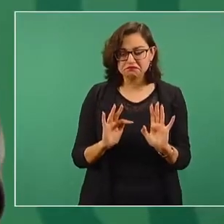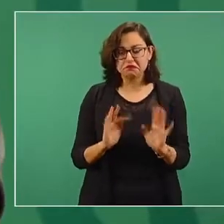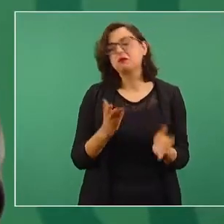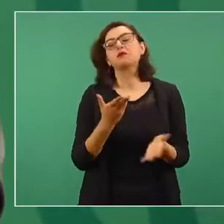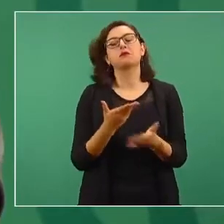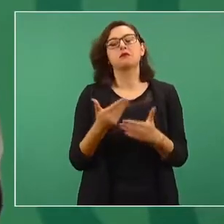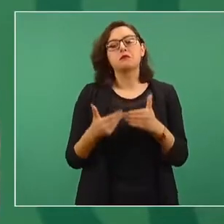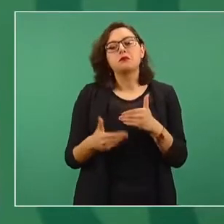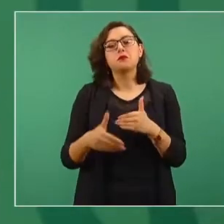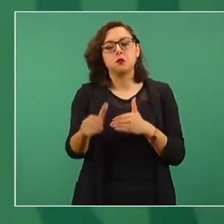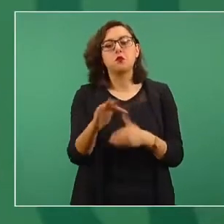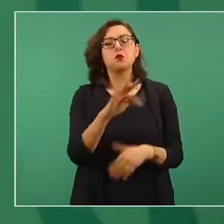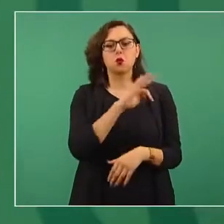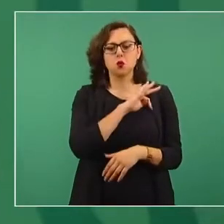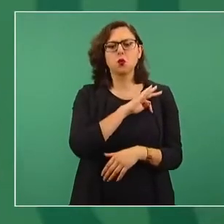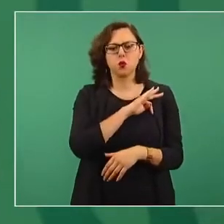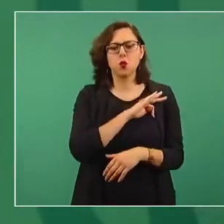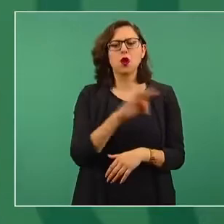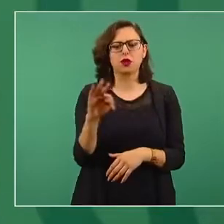bajo